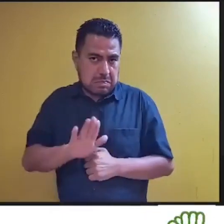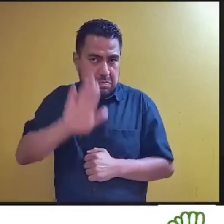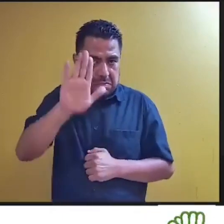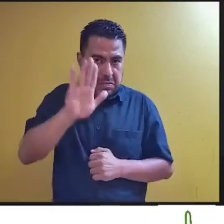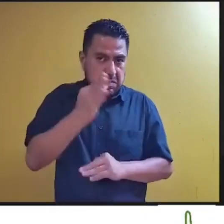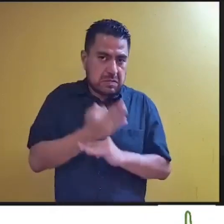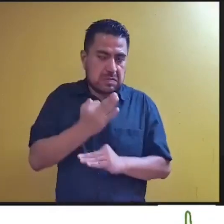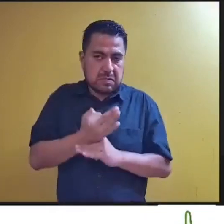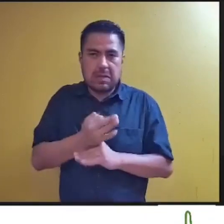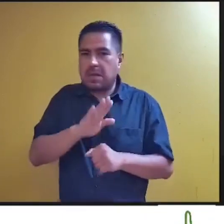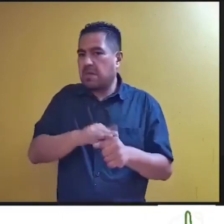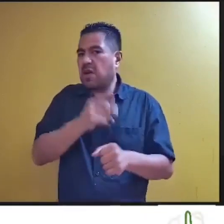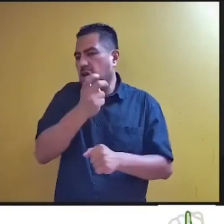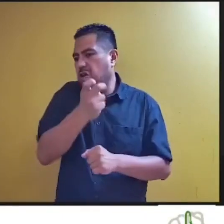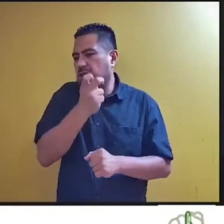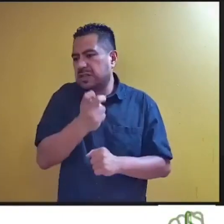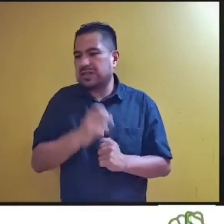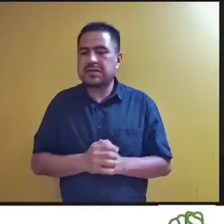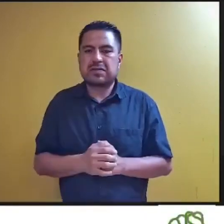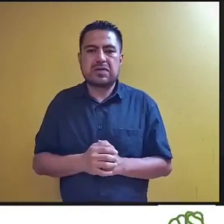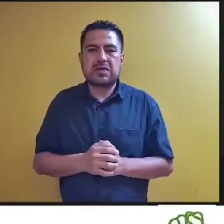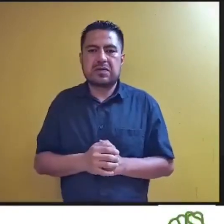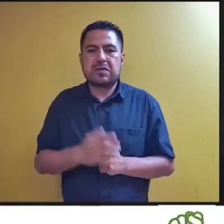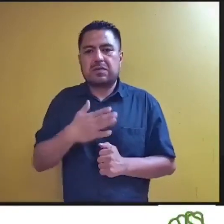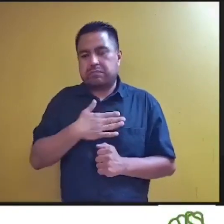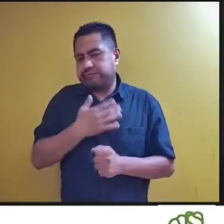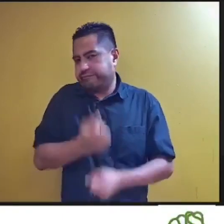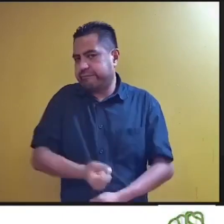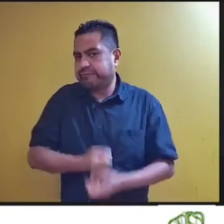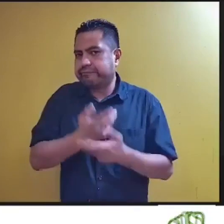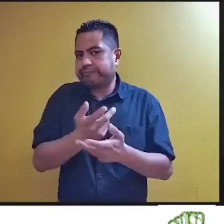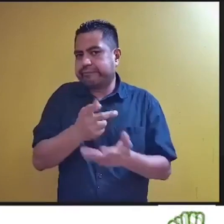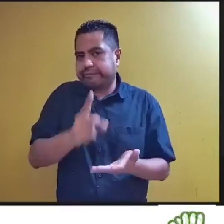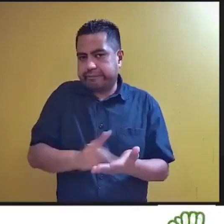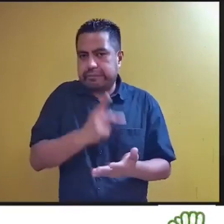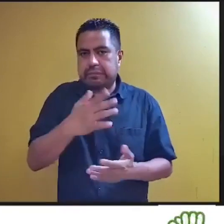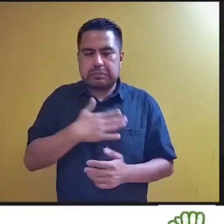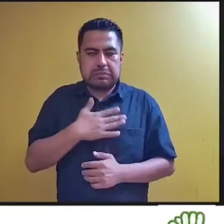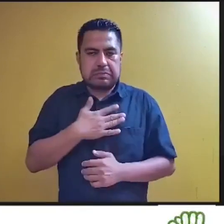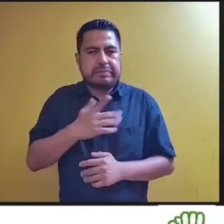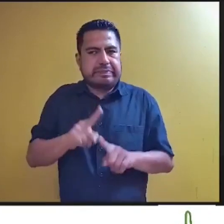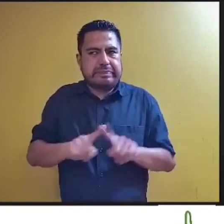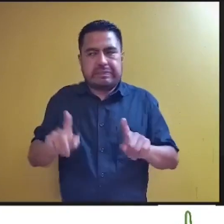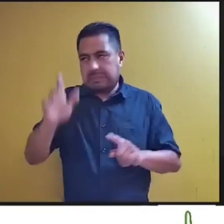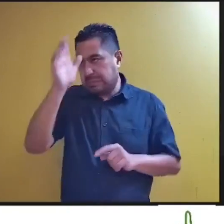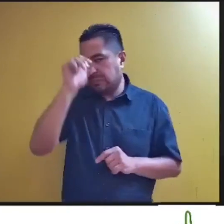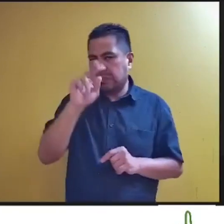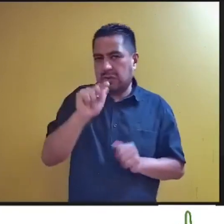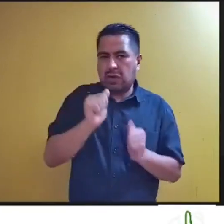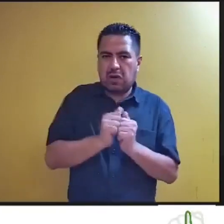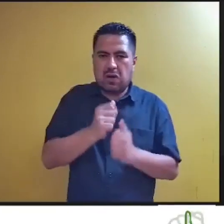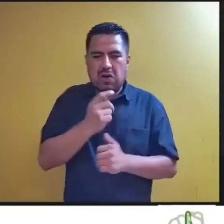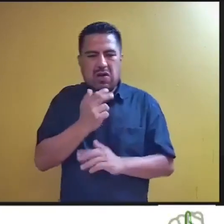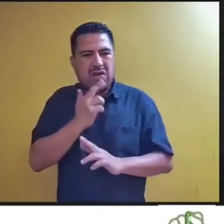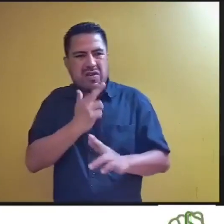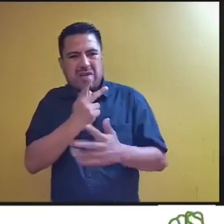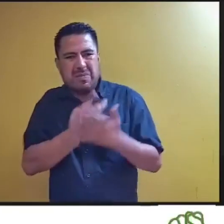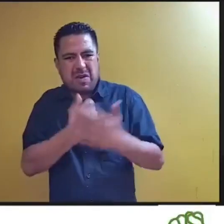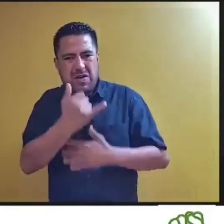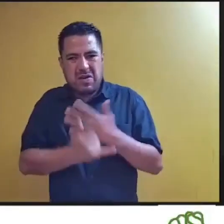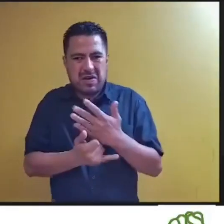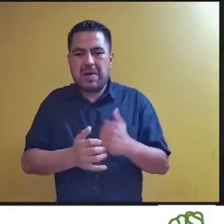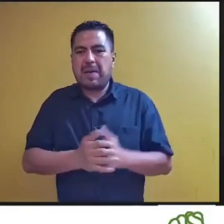participación y por eso expreso de nueva cuenta mi disentimiento con el presente